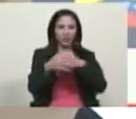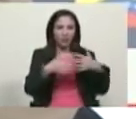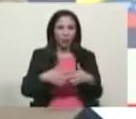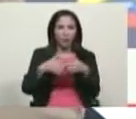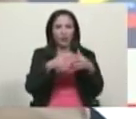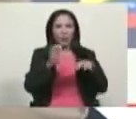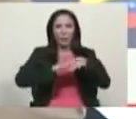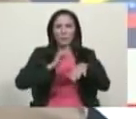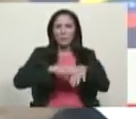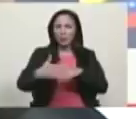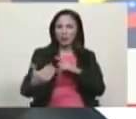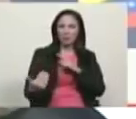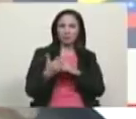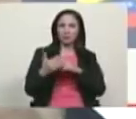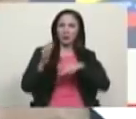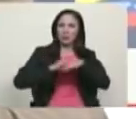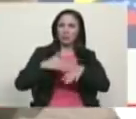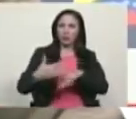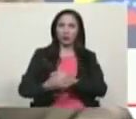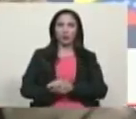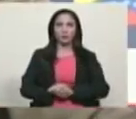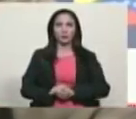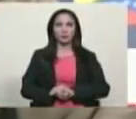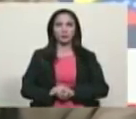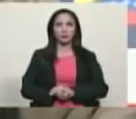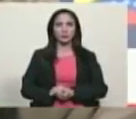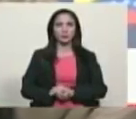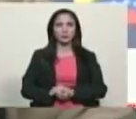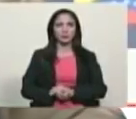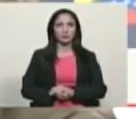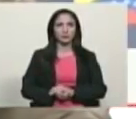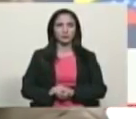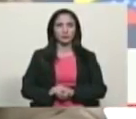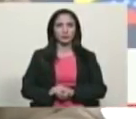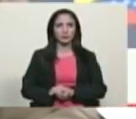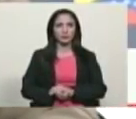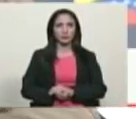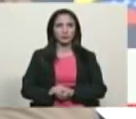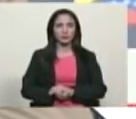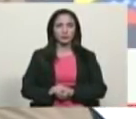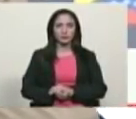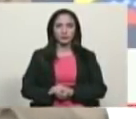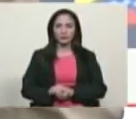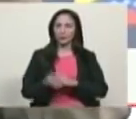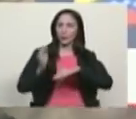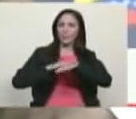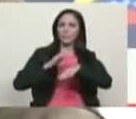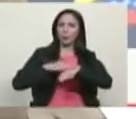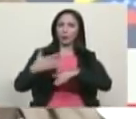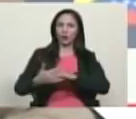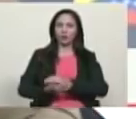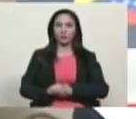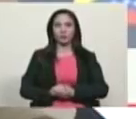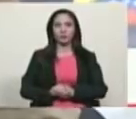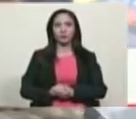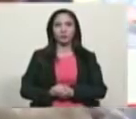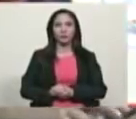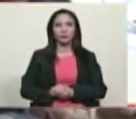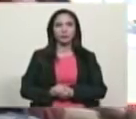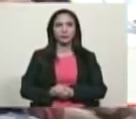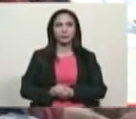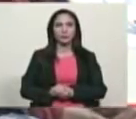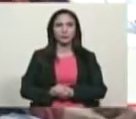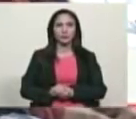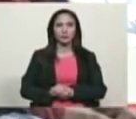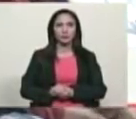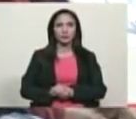es la causa? Causus Belis. Casus Belis. ¿Cuál es la casus Belis?